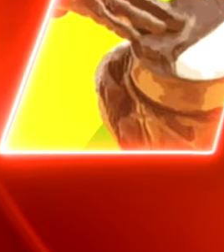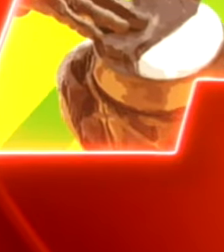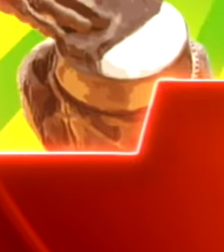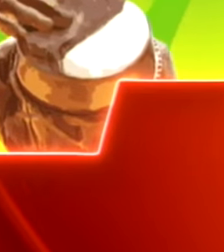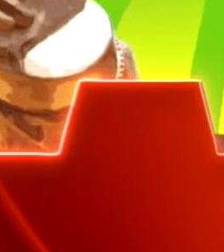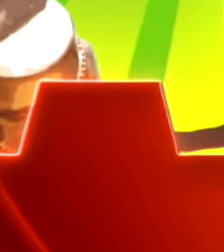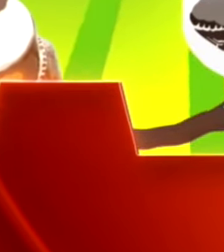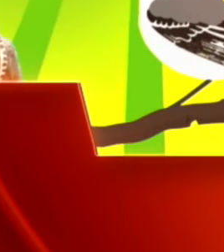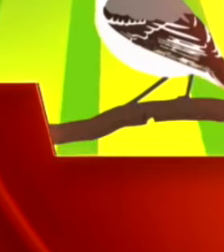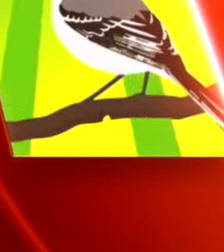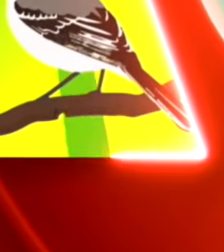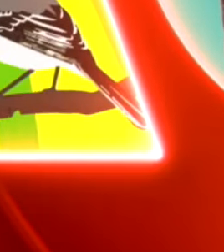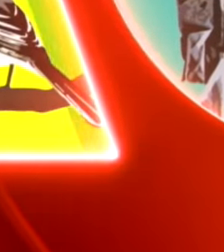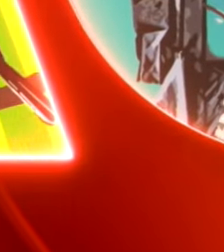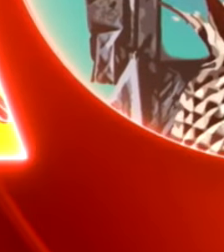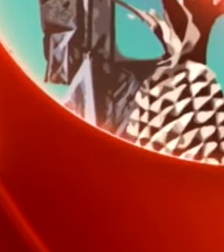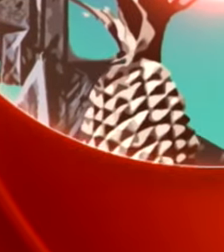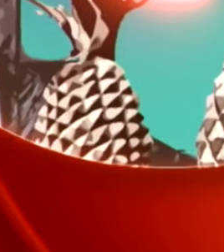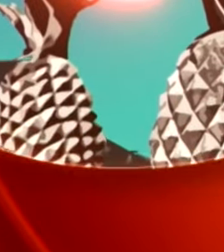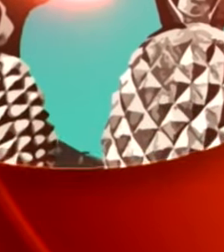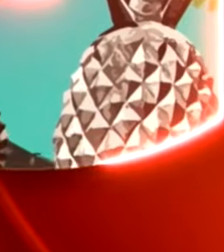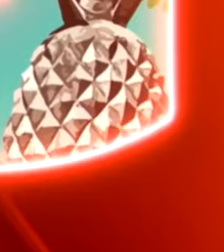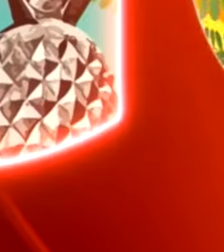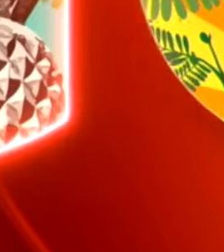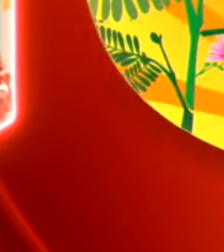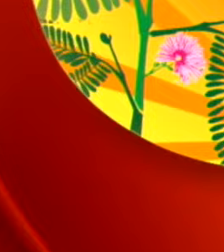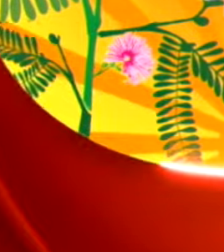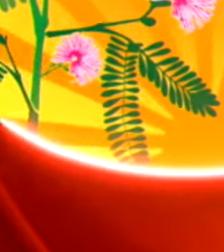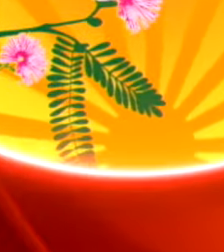cultura es carta de presentación y orgullo del local. Estamos aquí